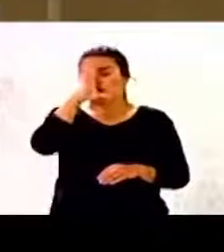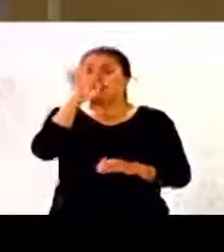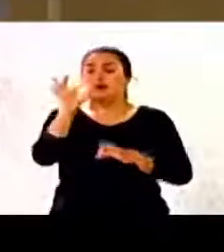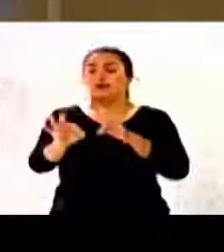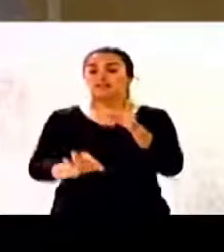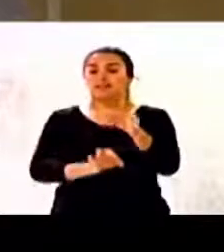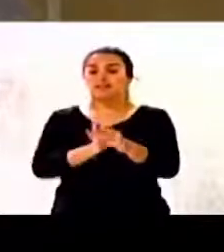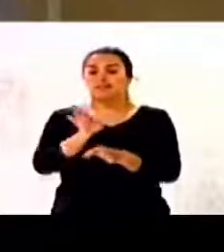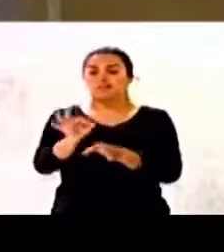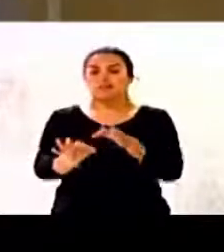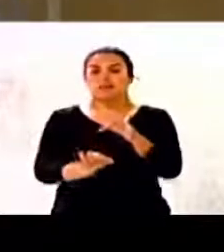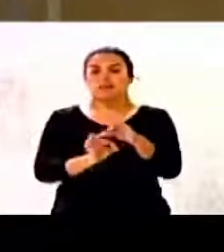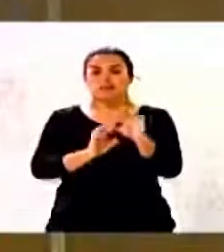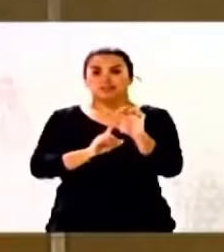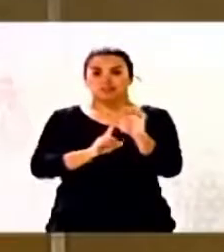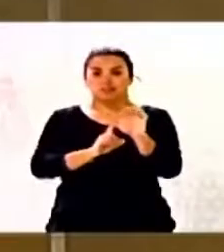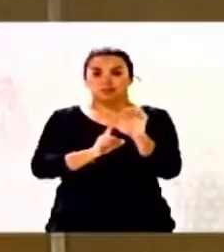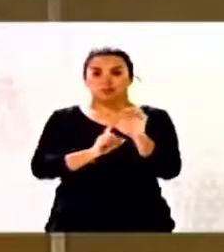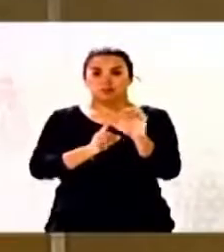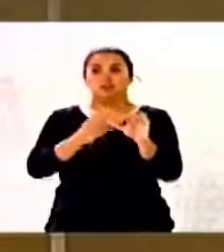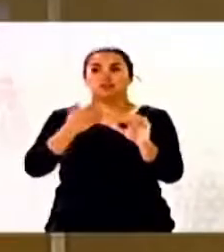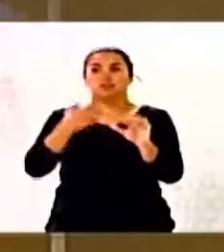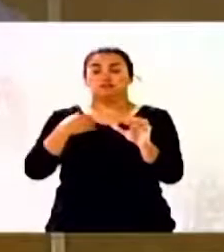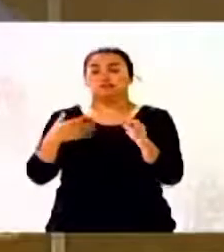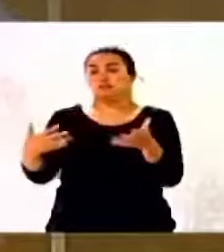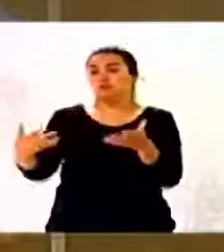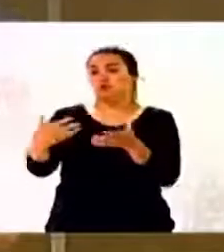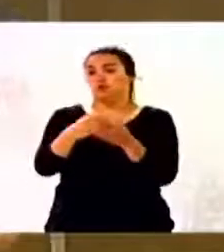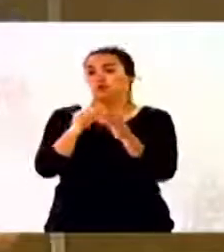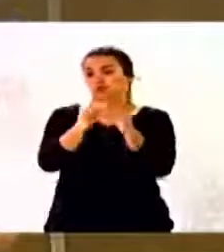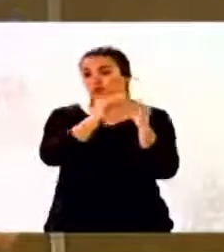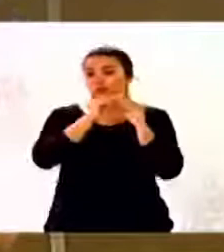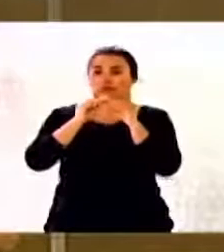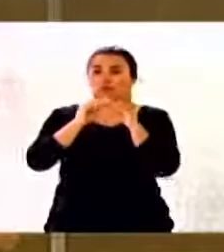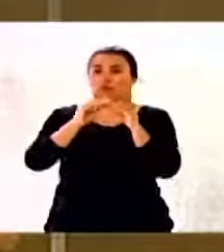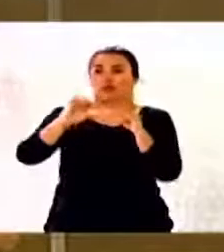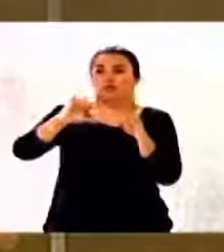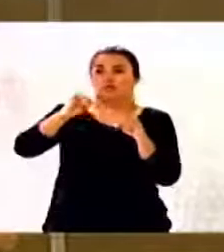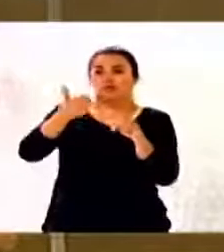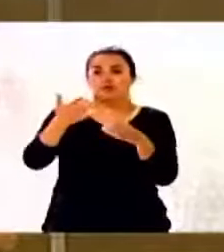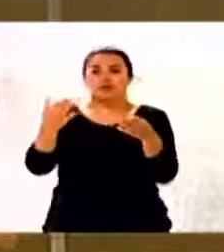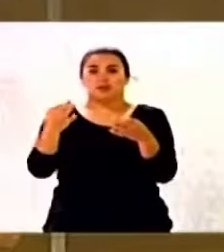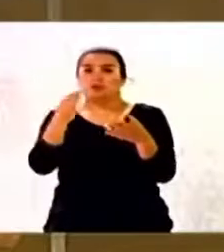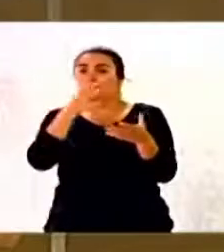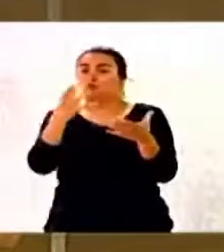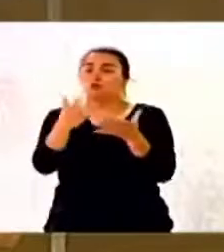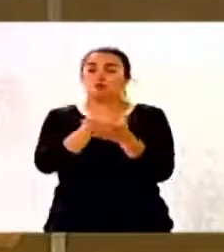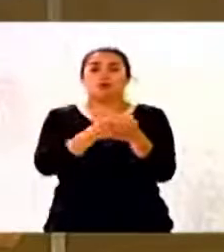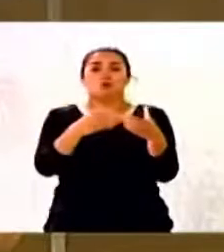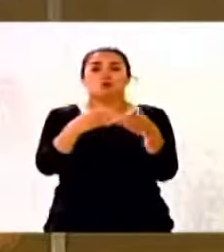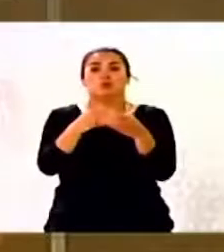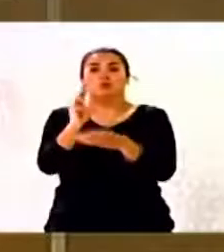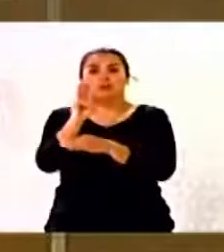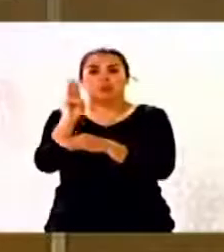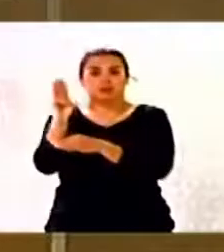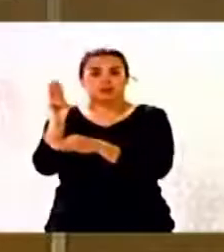Asamblea de Extremadura, se aprobó por unanimidad de todos los grupos parlamentarios una de